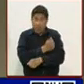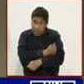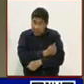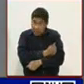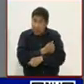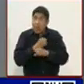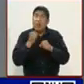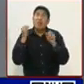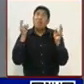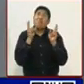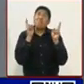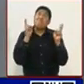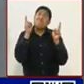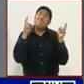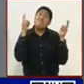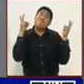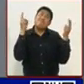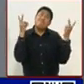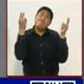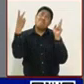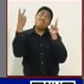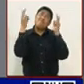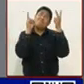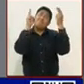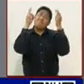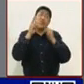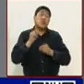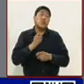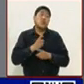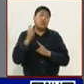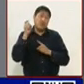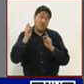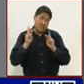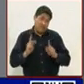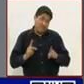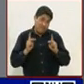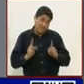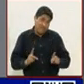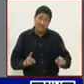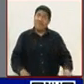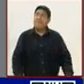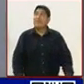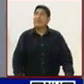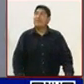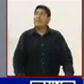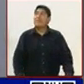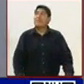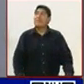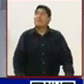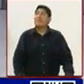competentes podar estos árboles para evitar perjuicios con los peatones.